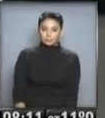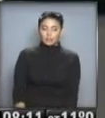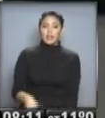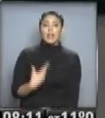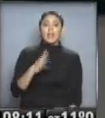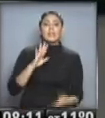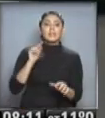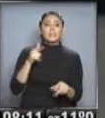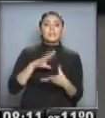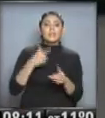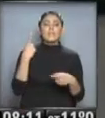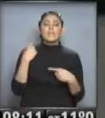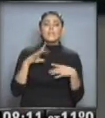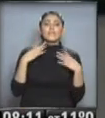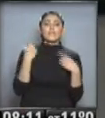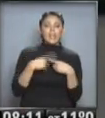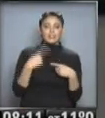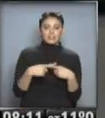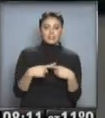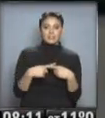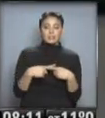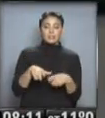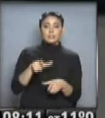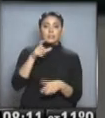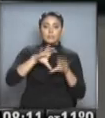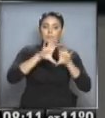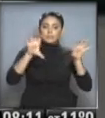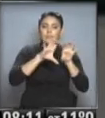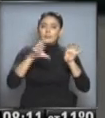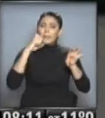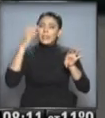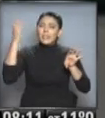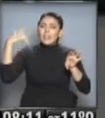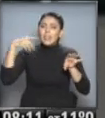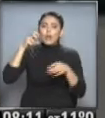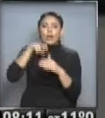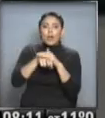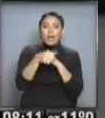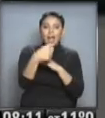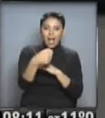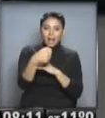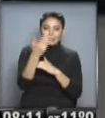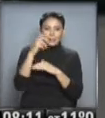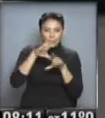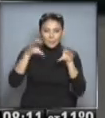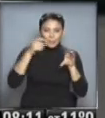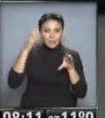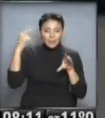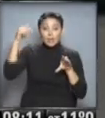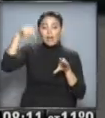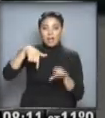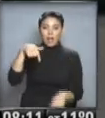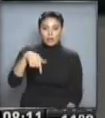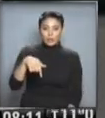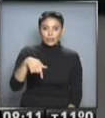La despedida fue una fiesta, me refiero a los históricos vagones de la línea A de subterráneos, que ahora